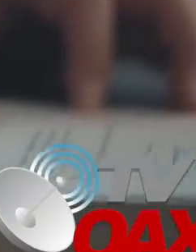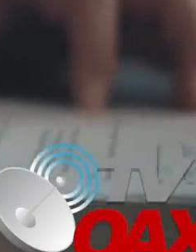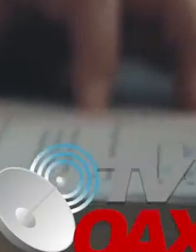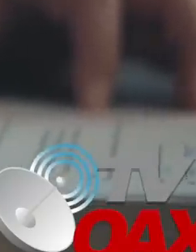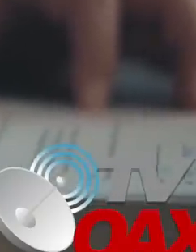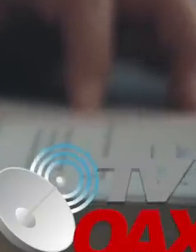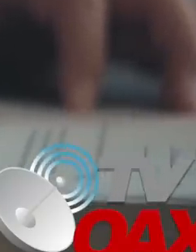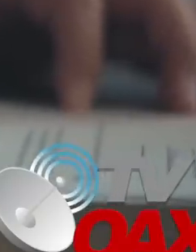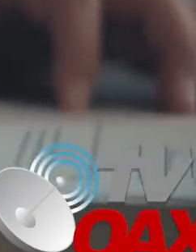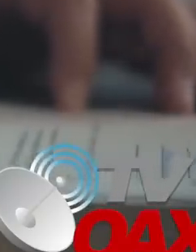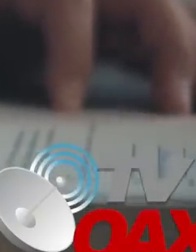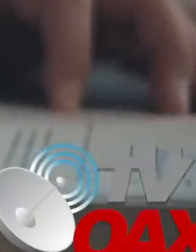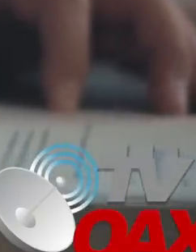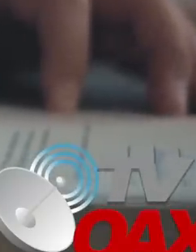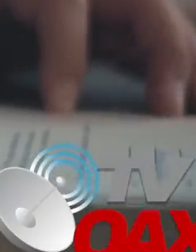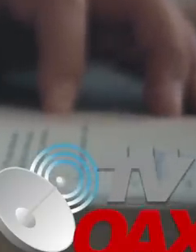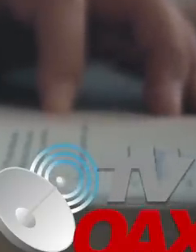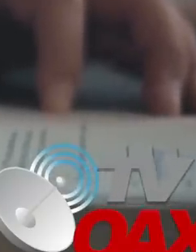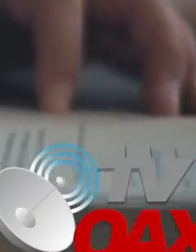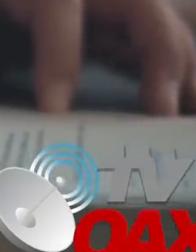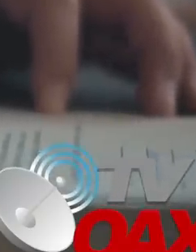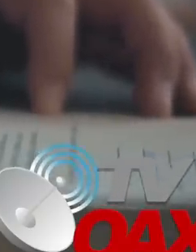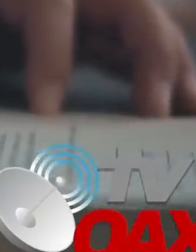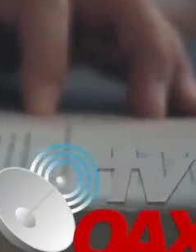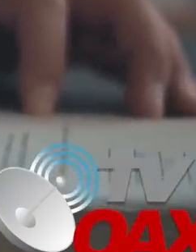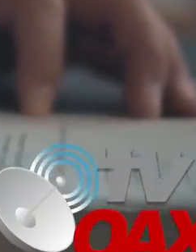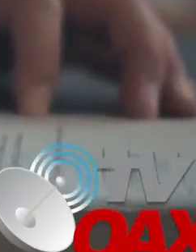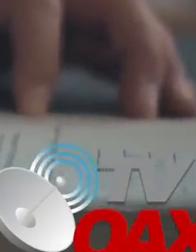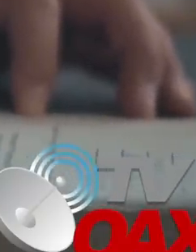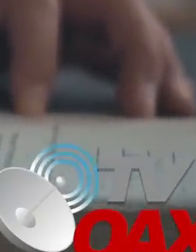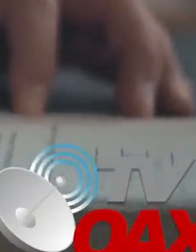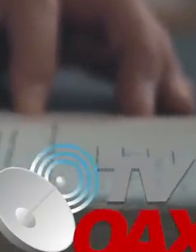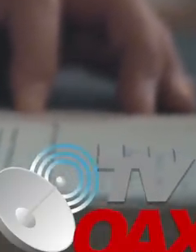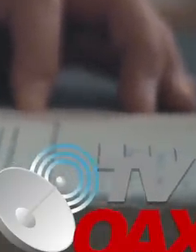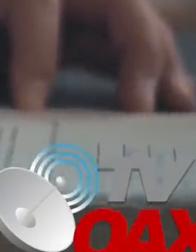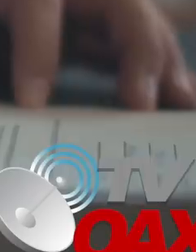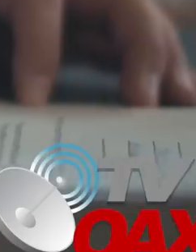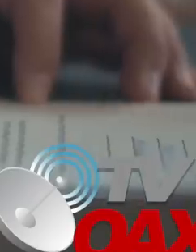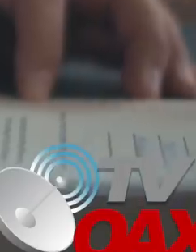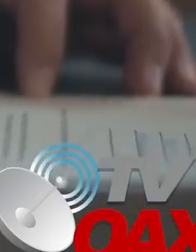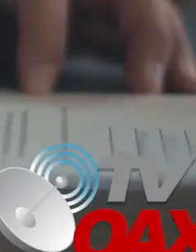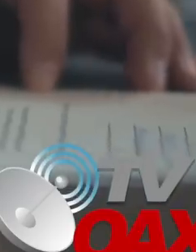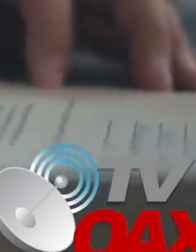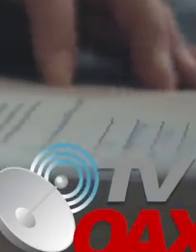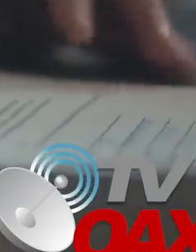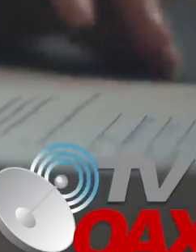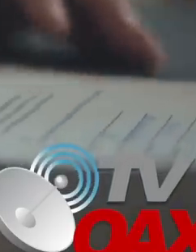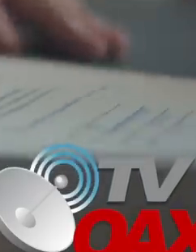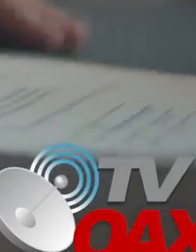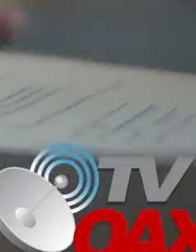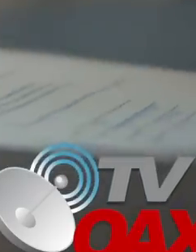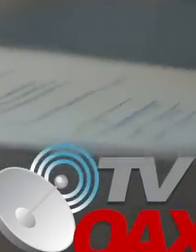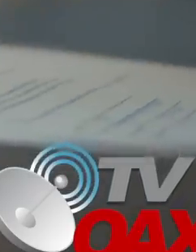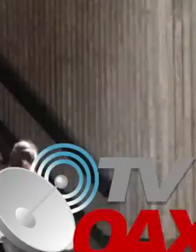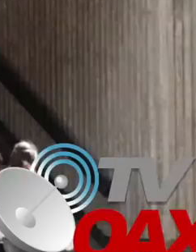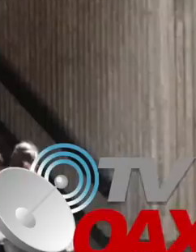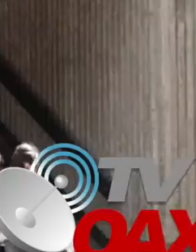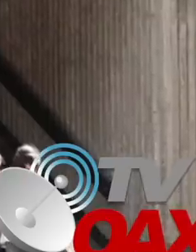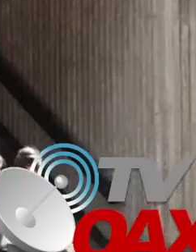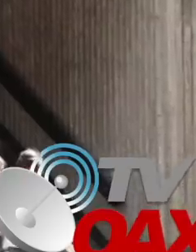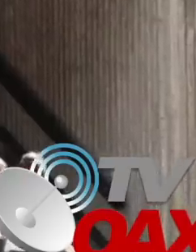así, el presidente de México, Andrés Manuel López Obrador, devolverá al pueblo de México el